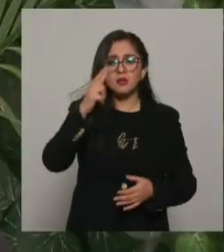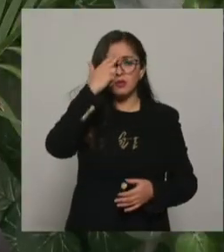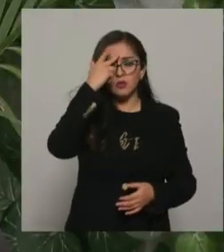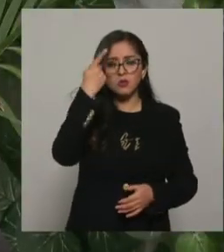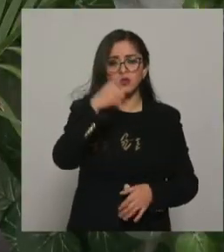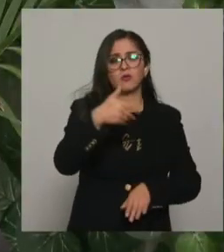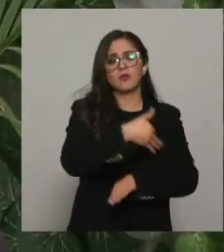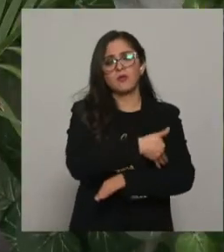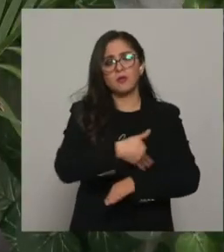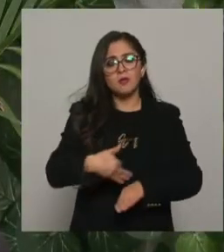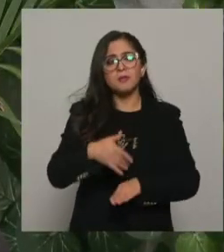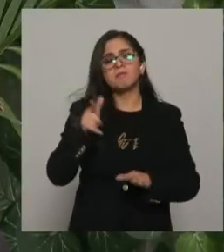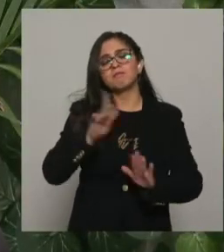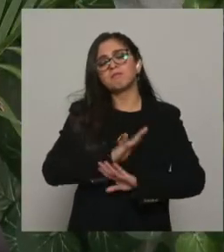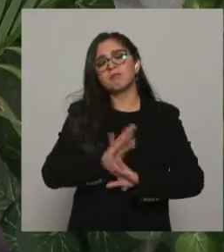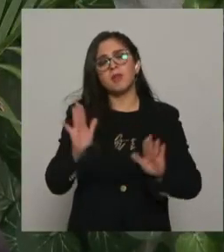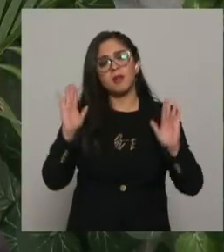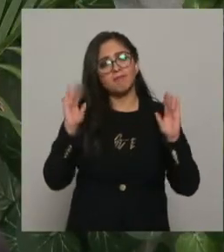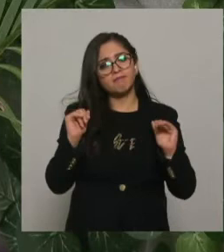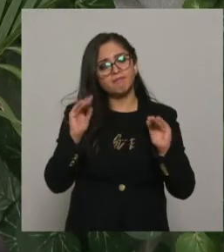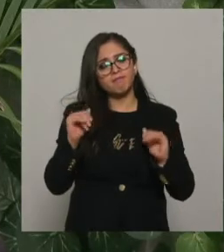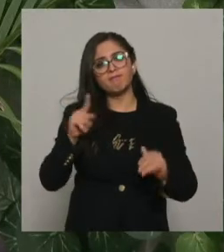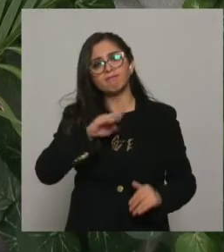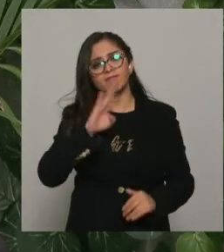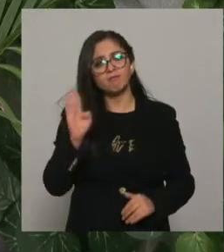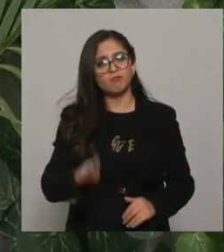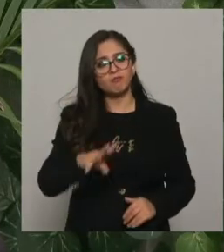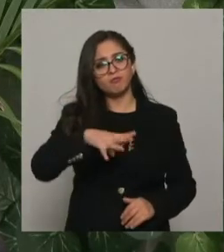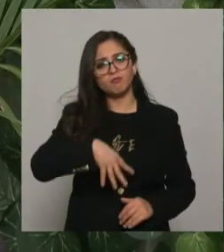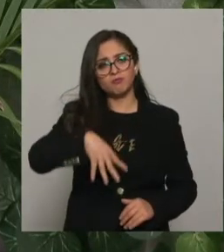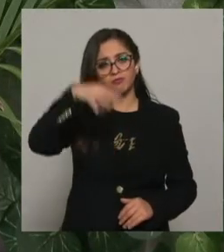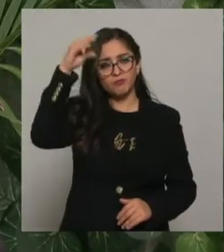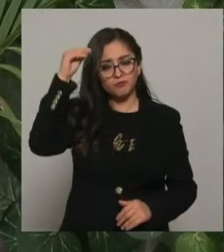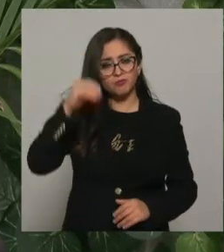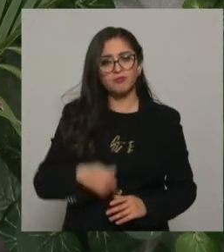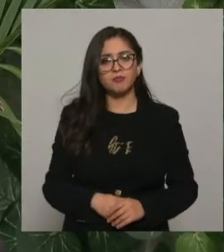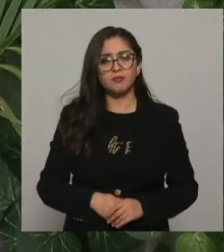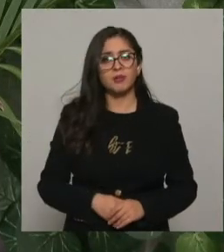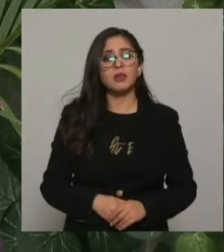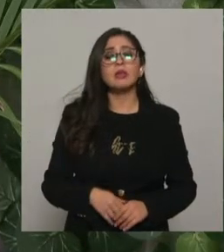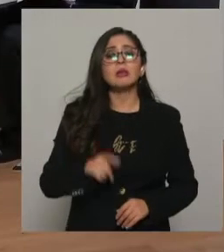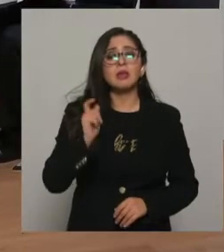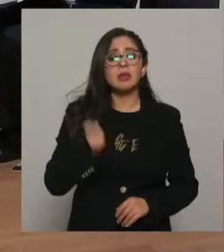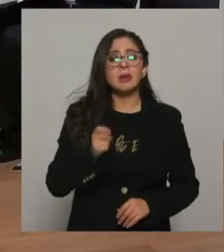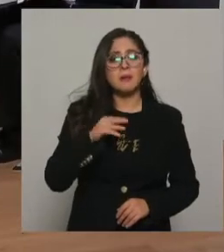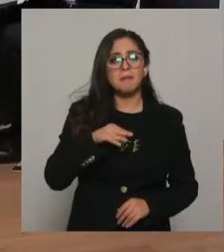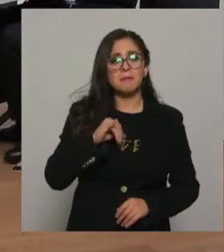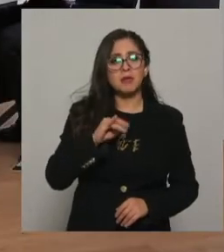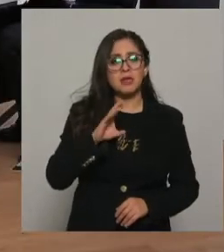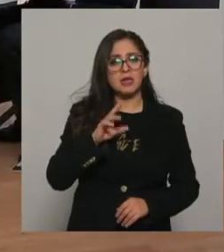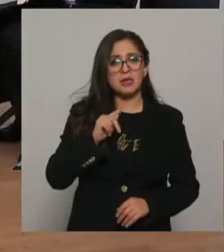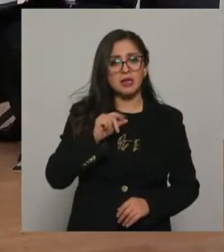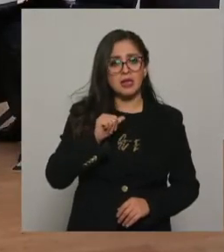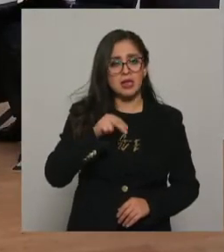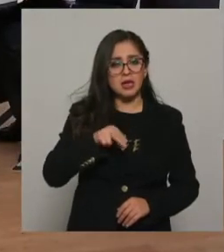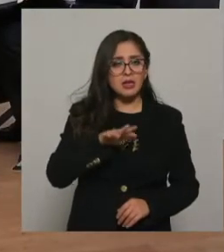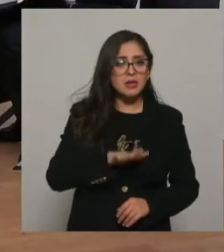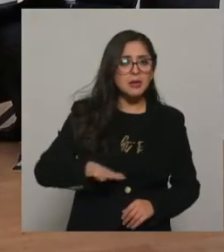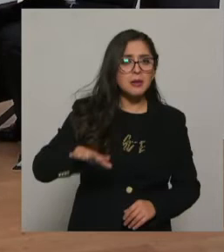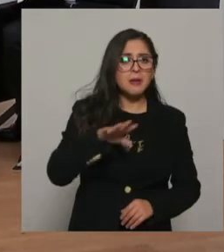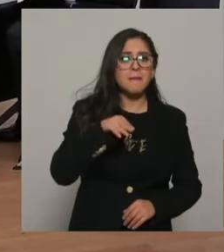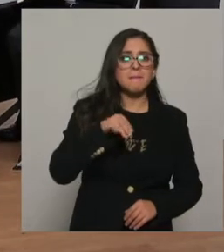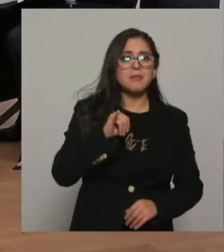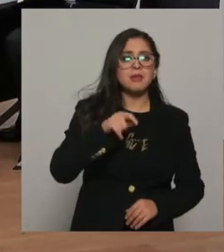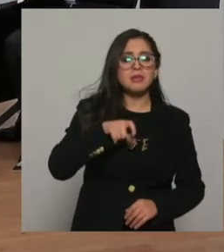ya pues, han despedido de nosotros físicamente. Bueno, es el camino de Mictlán, lo que se vive en Mixquic.